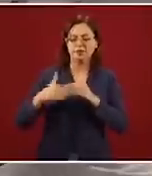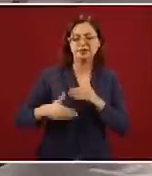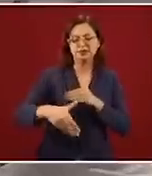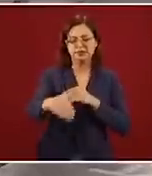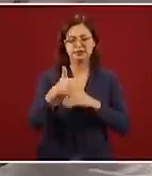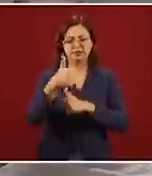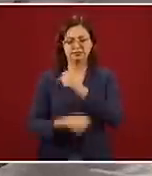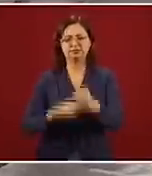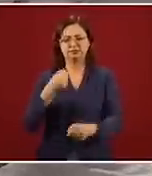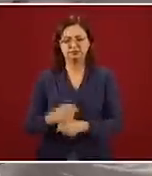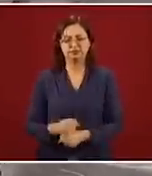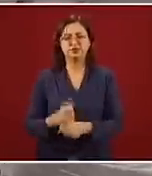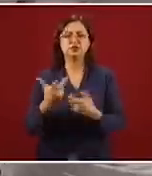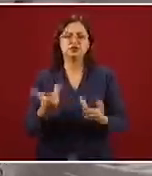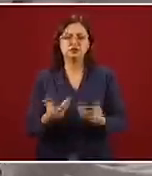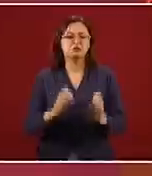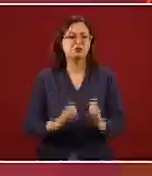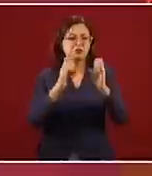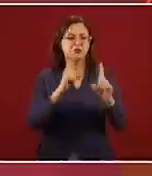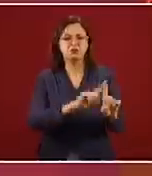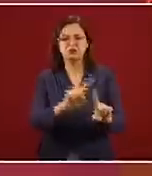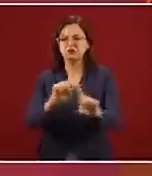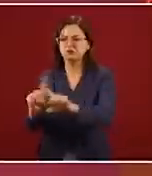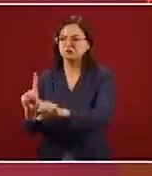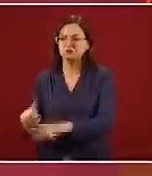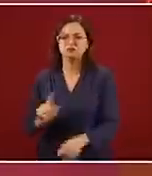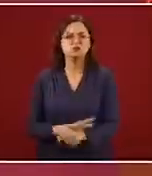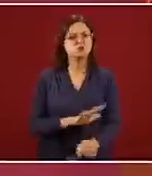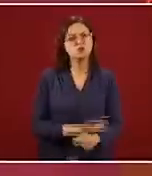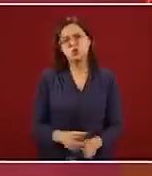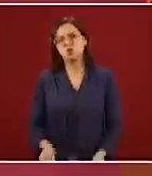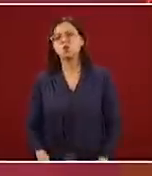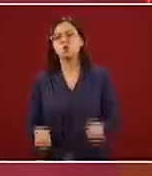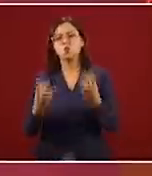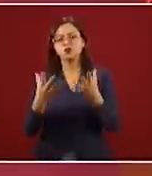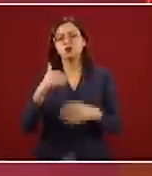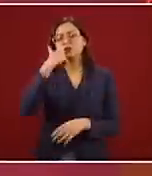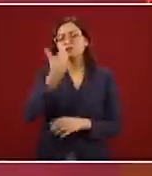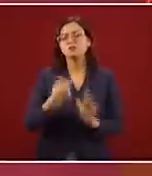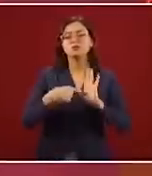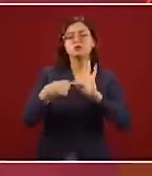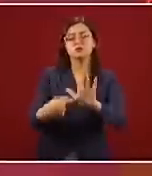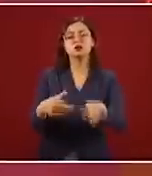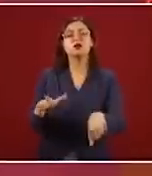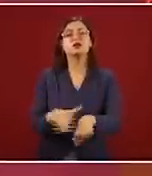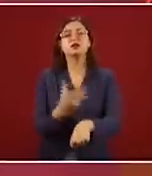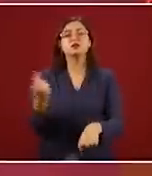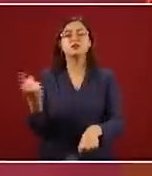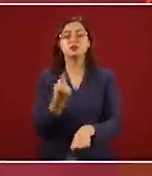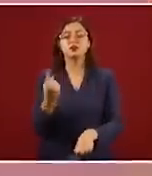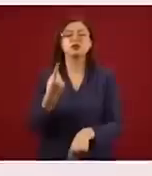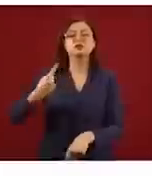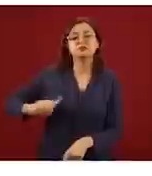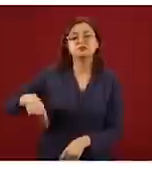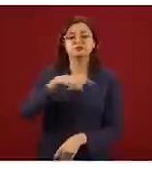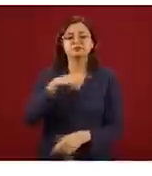de sus capacidades instaladas? Y esto lo queremos presentar porque nosotros hemos señalado